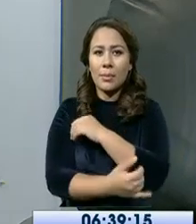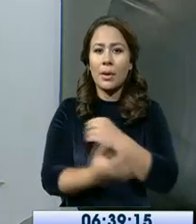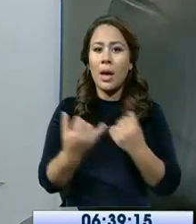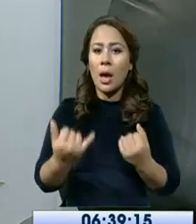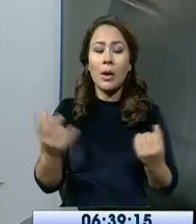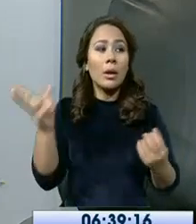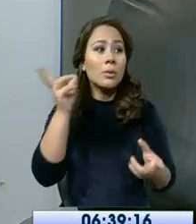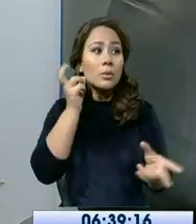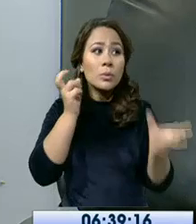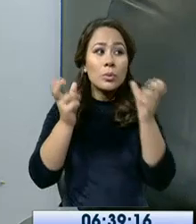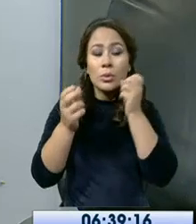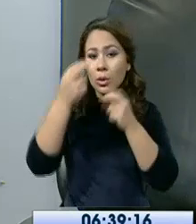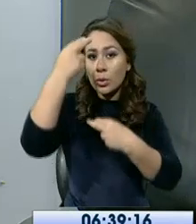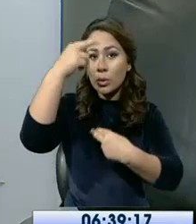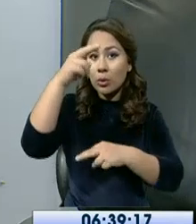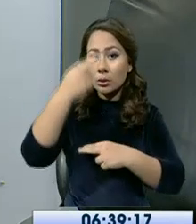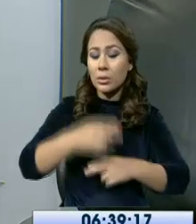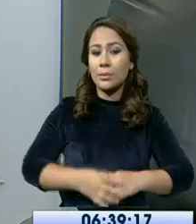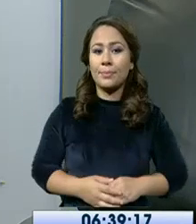Novedades.